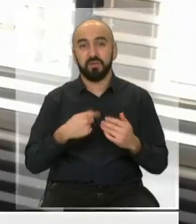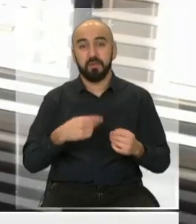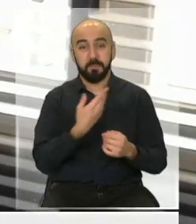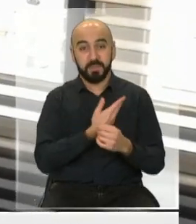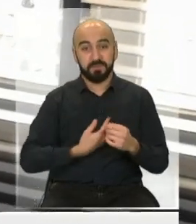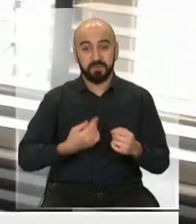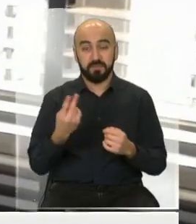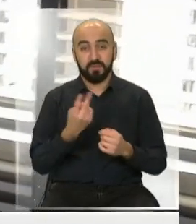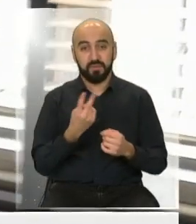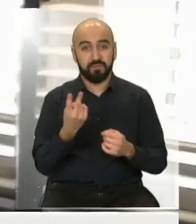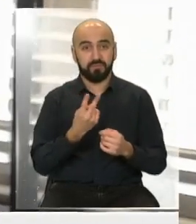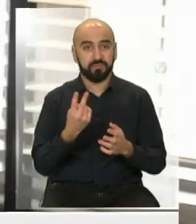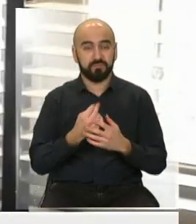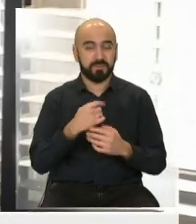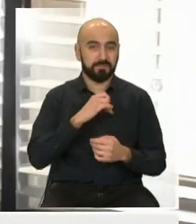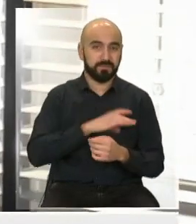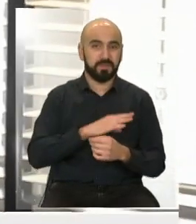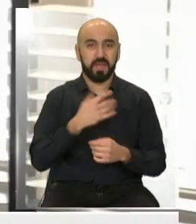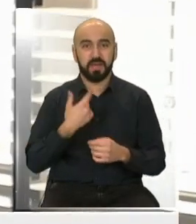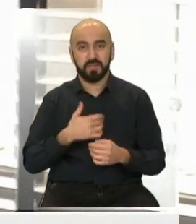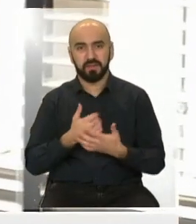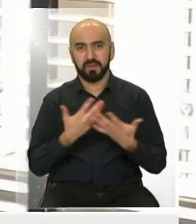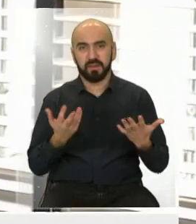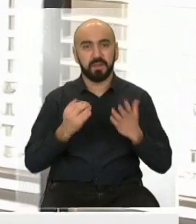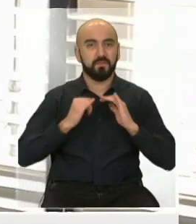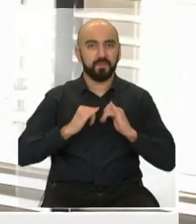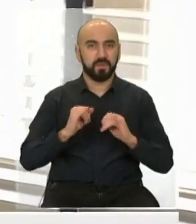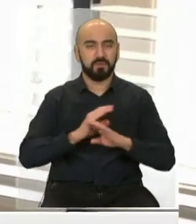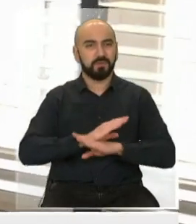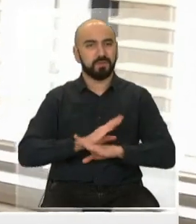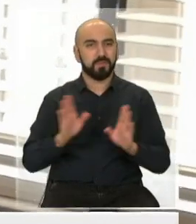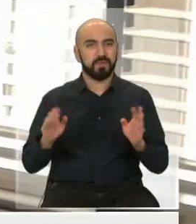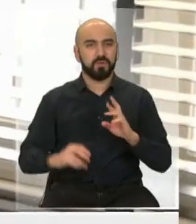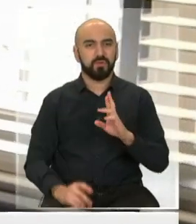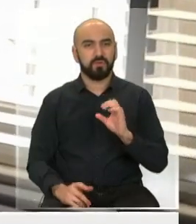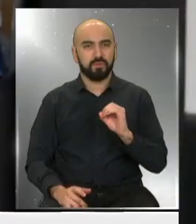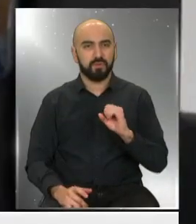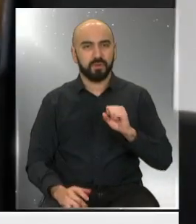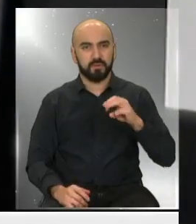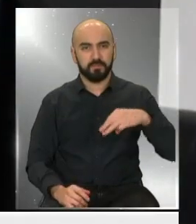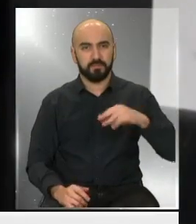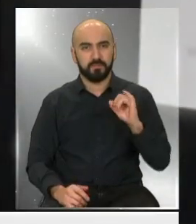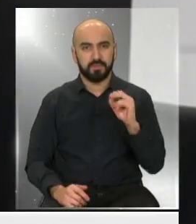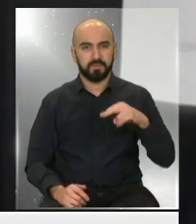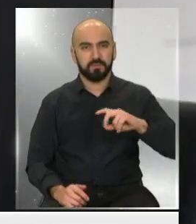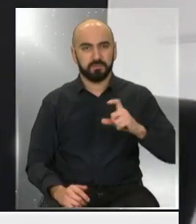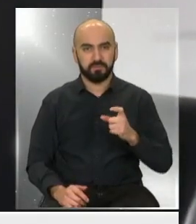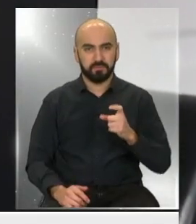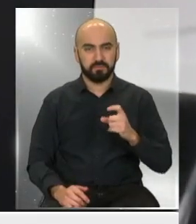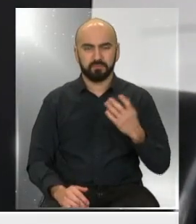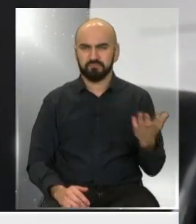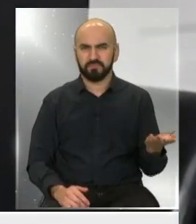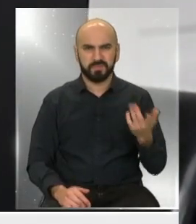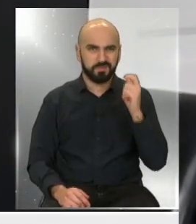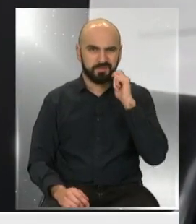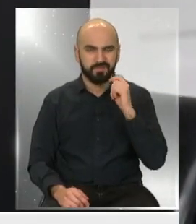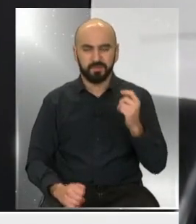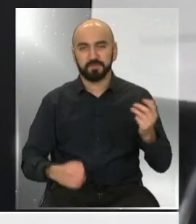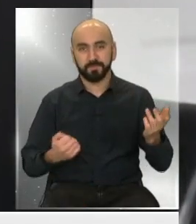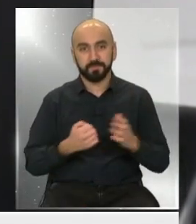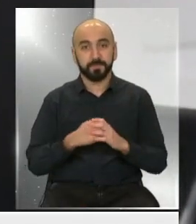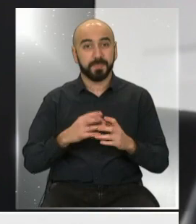y Alberto Fernández anunciaron el fin del roaming en ambos países. ¿Qué significa esto? Que las